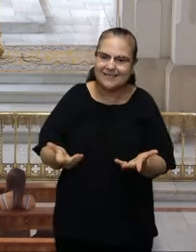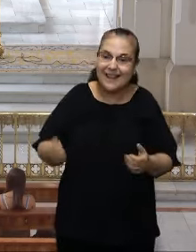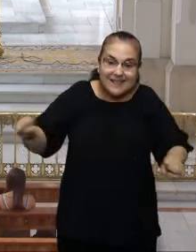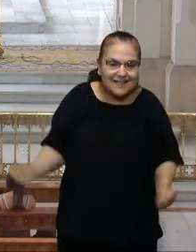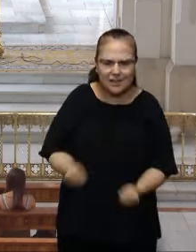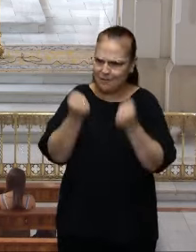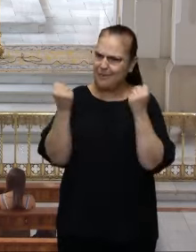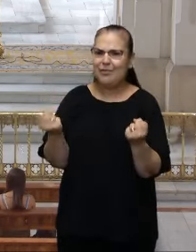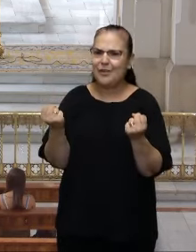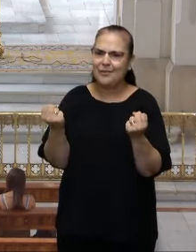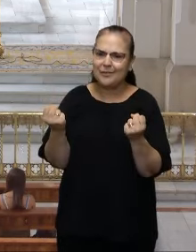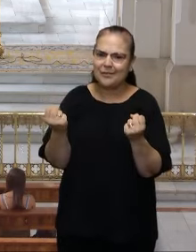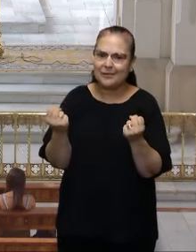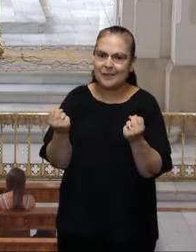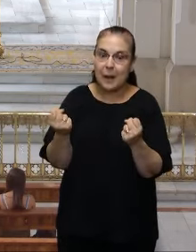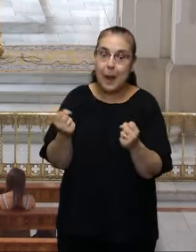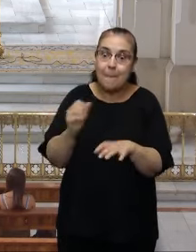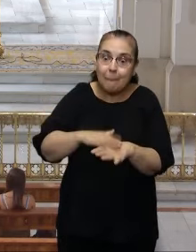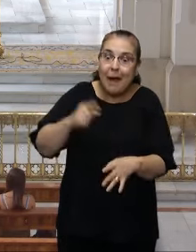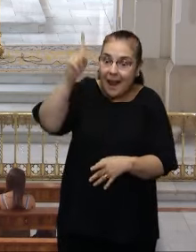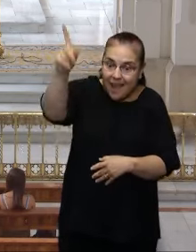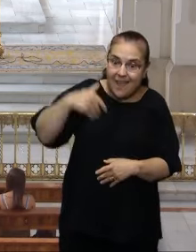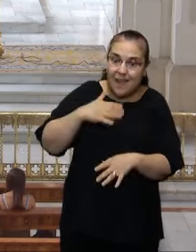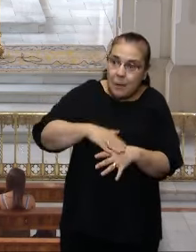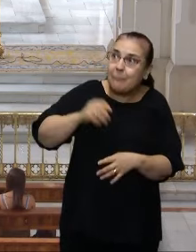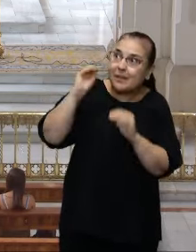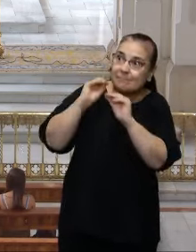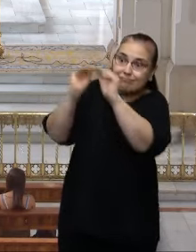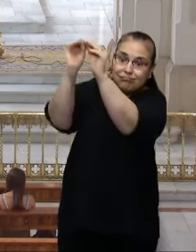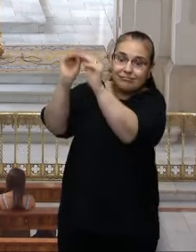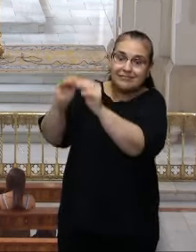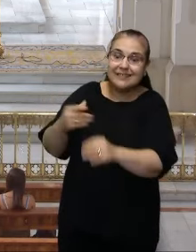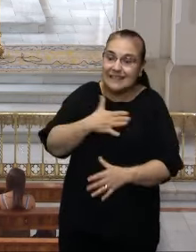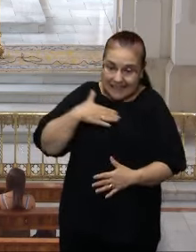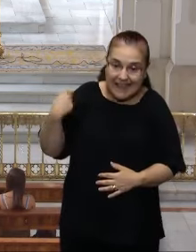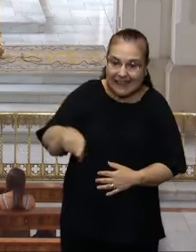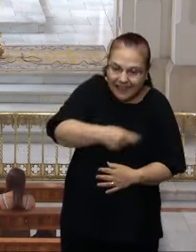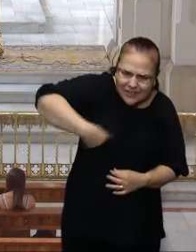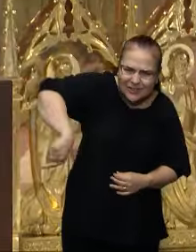es Padre, porque nos ha creado para Él, para sí, y quiere que nosotros